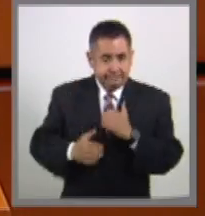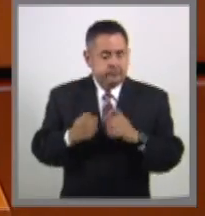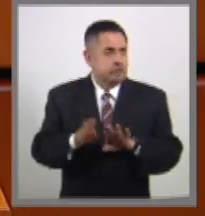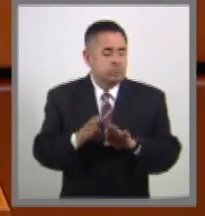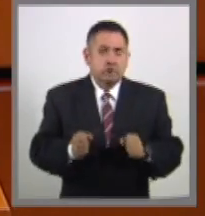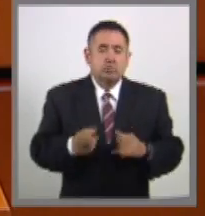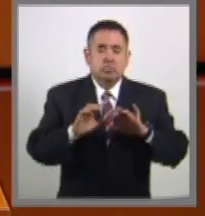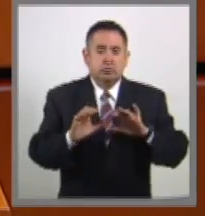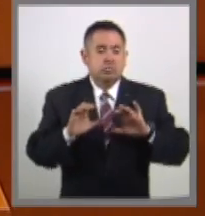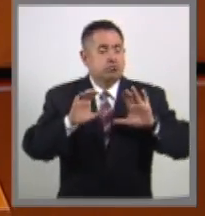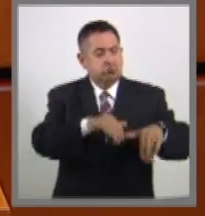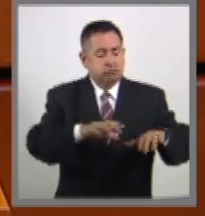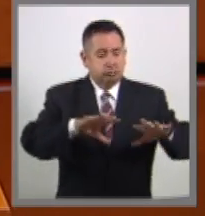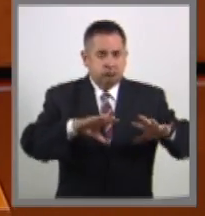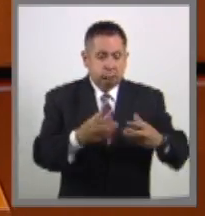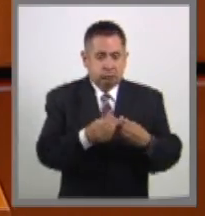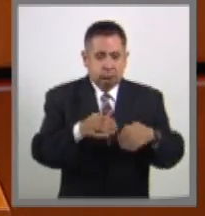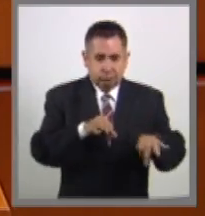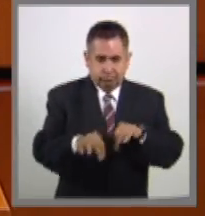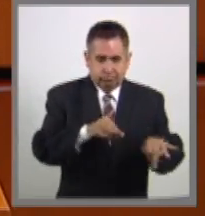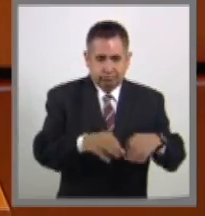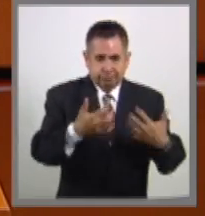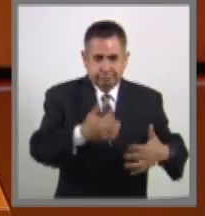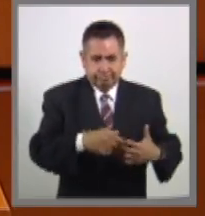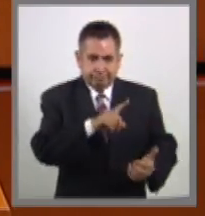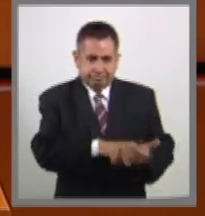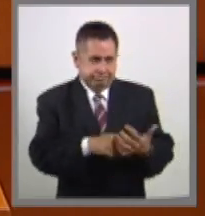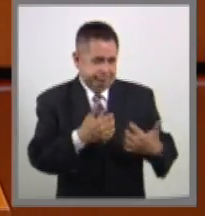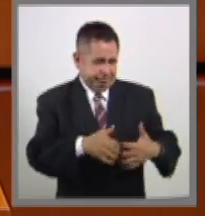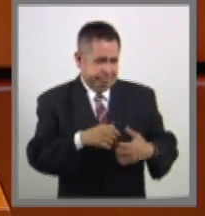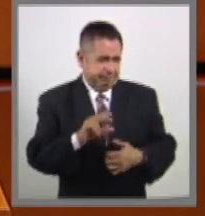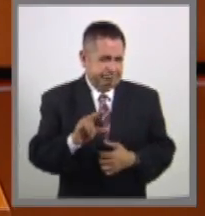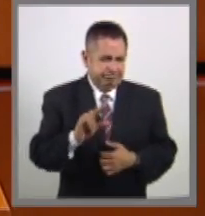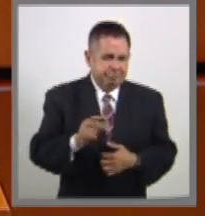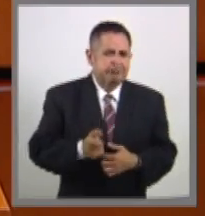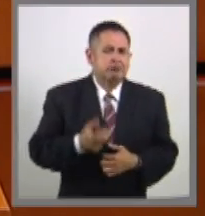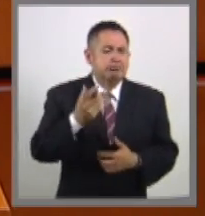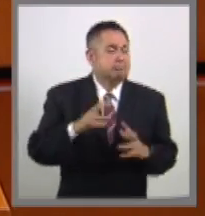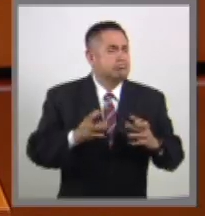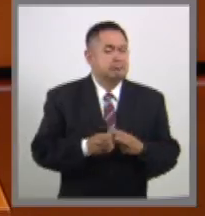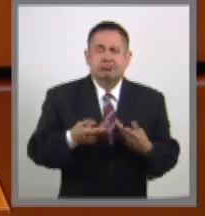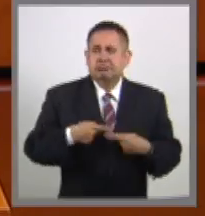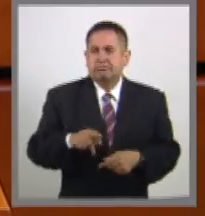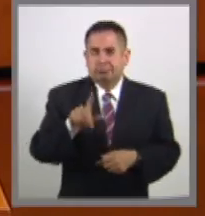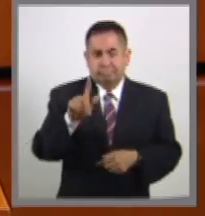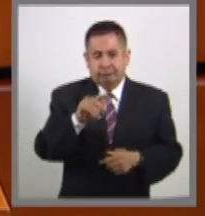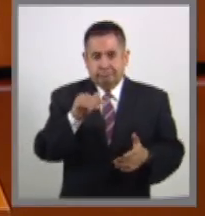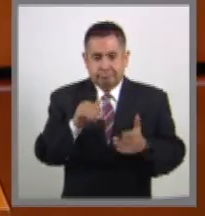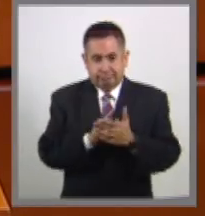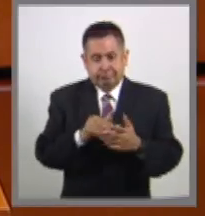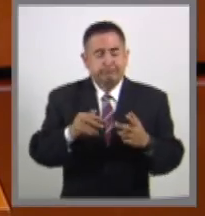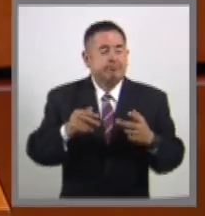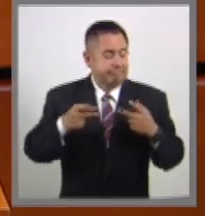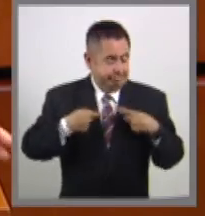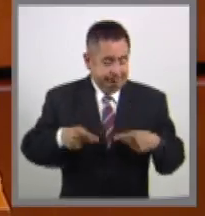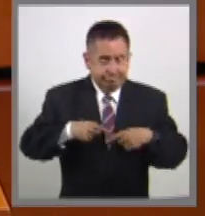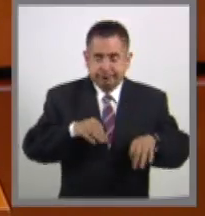de empleos generados por la industria tequilera fue de más de 70 mil empleos